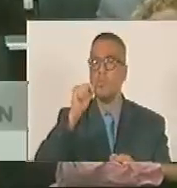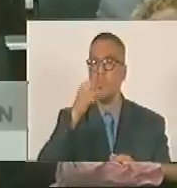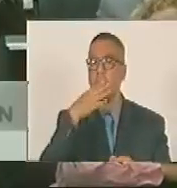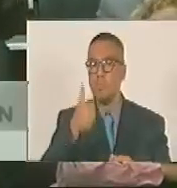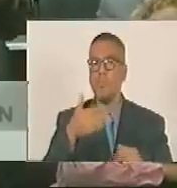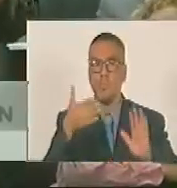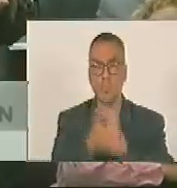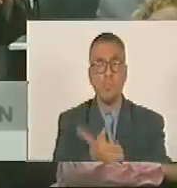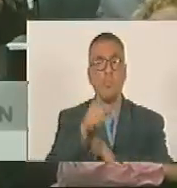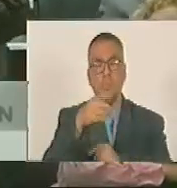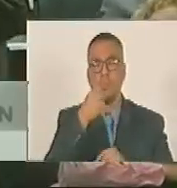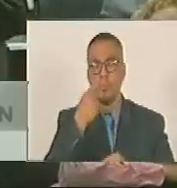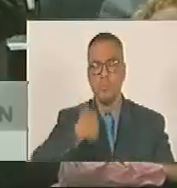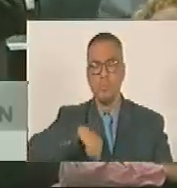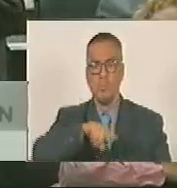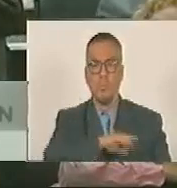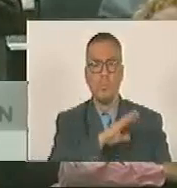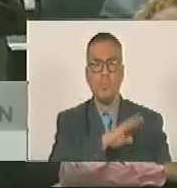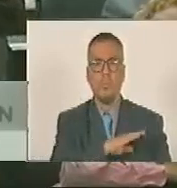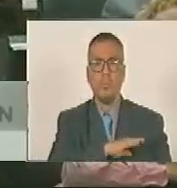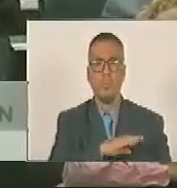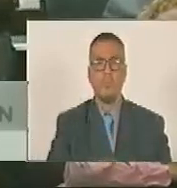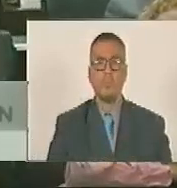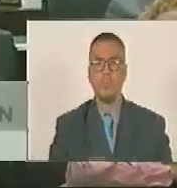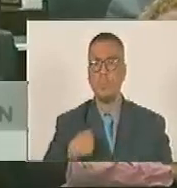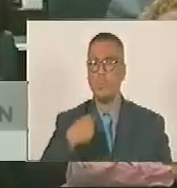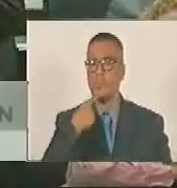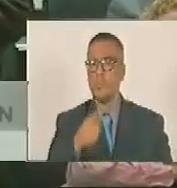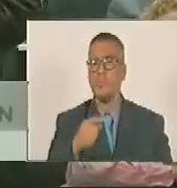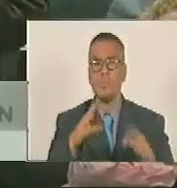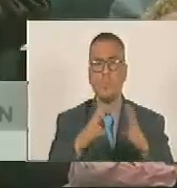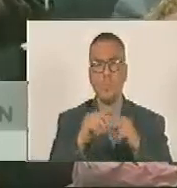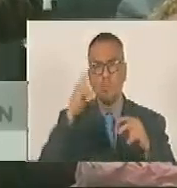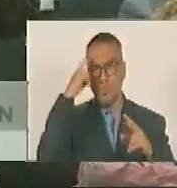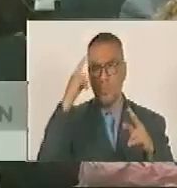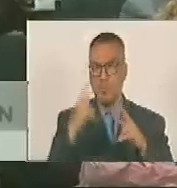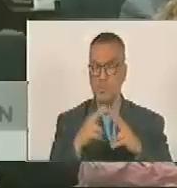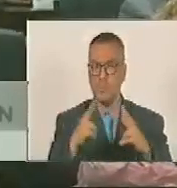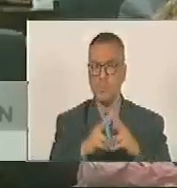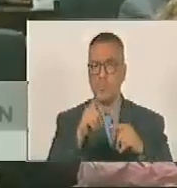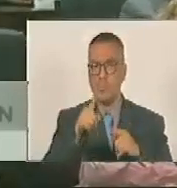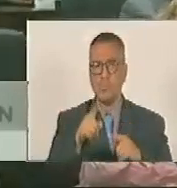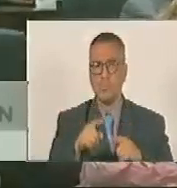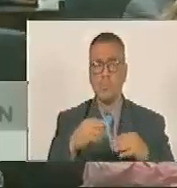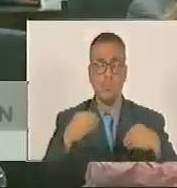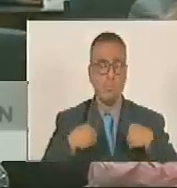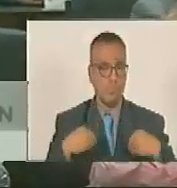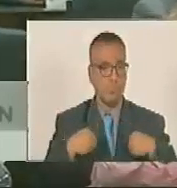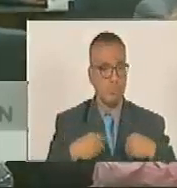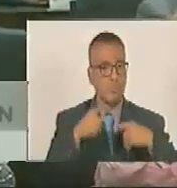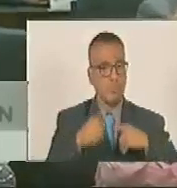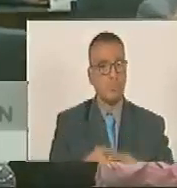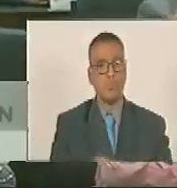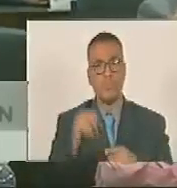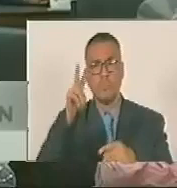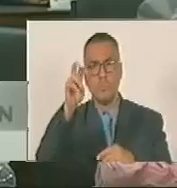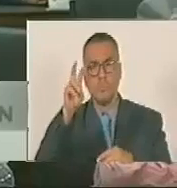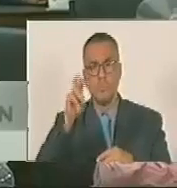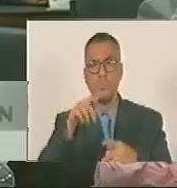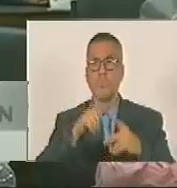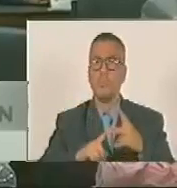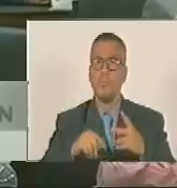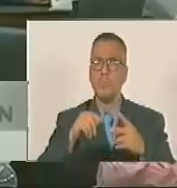muy significativos para nuestro país. Es decir, todos lo conocemos, todos hemos vivido